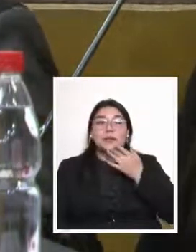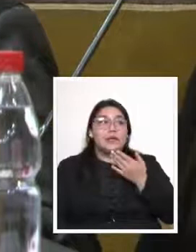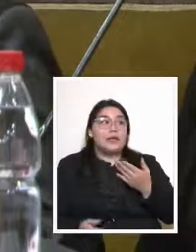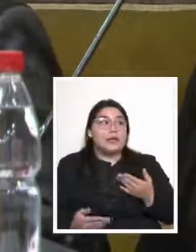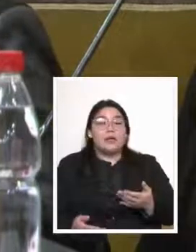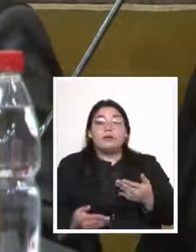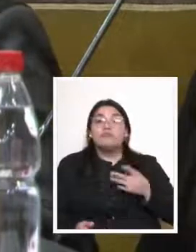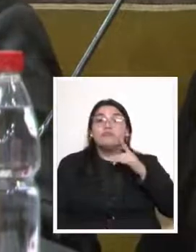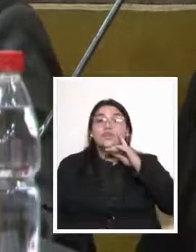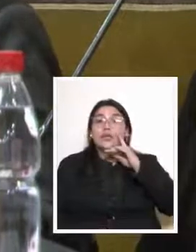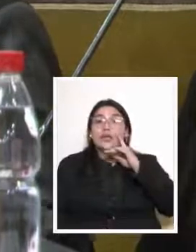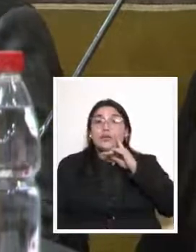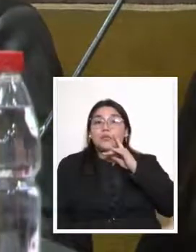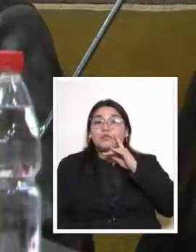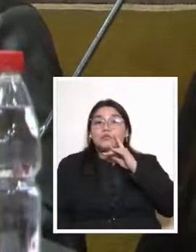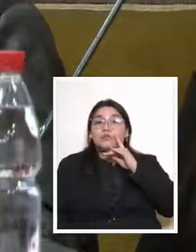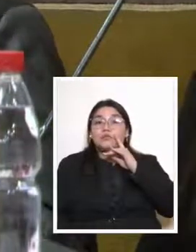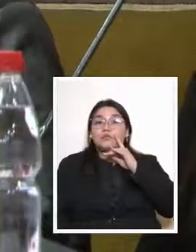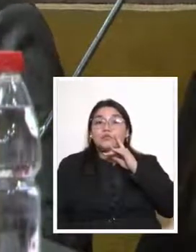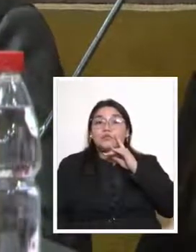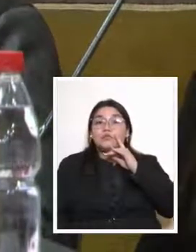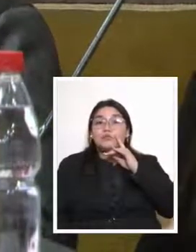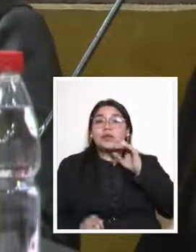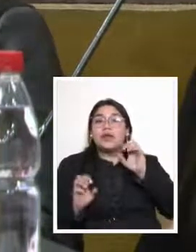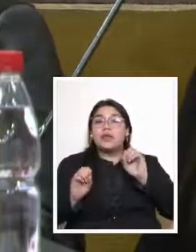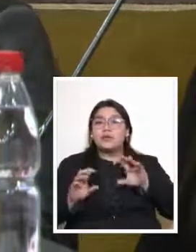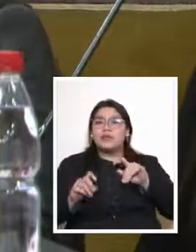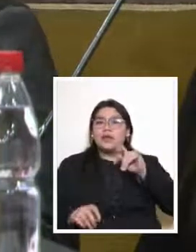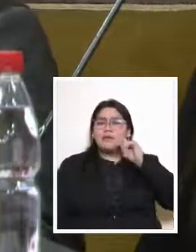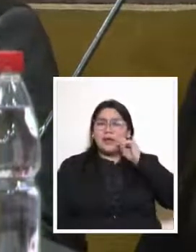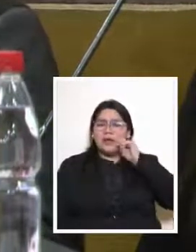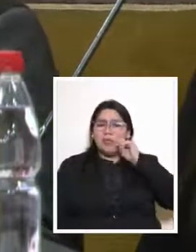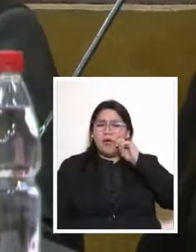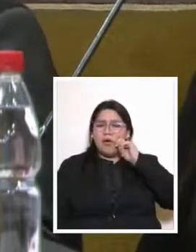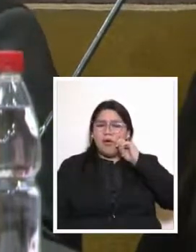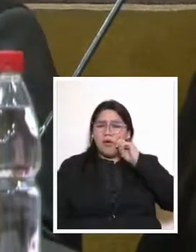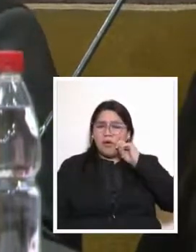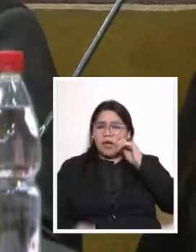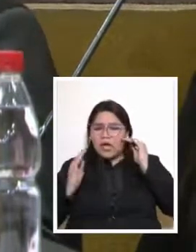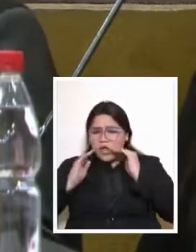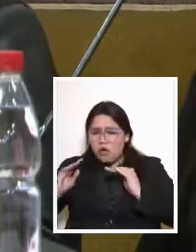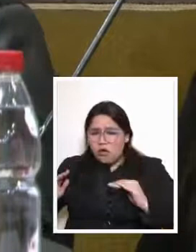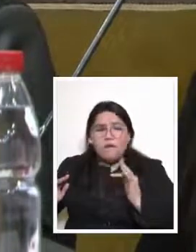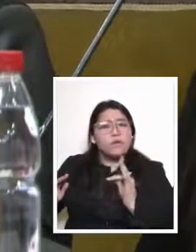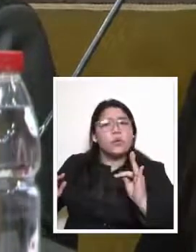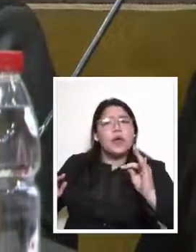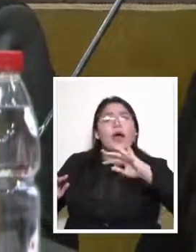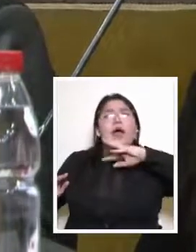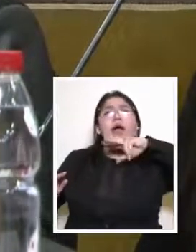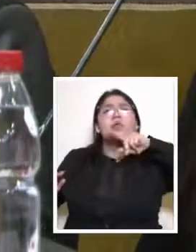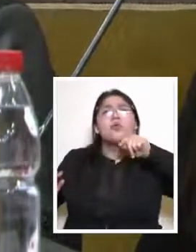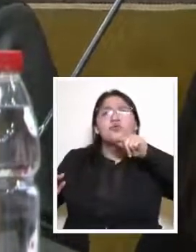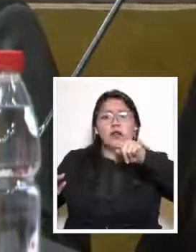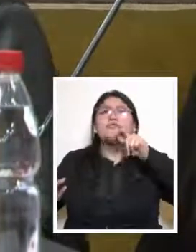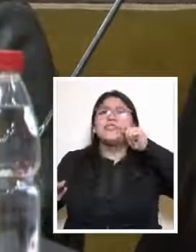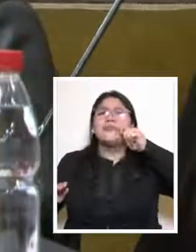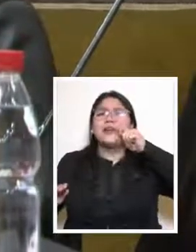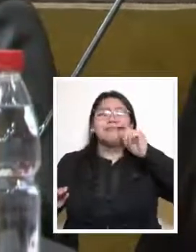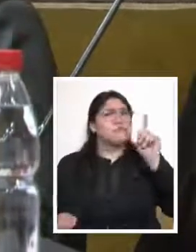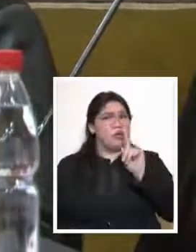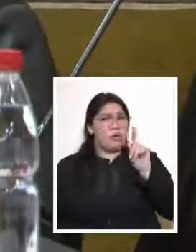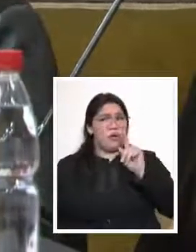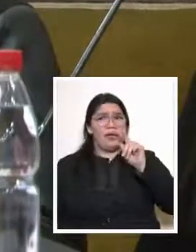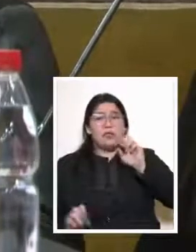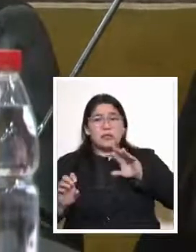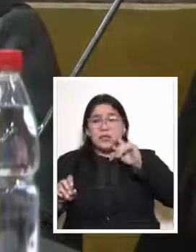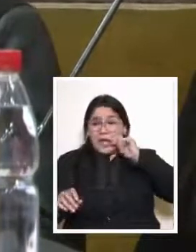por ejemplo, la educación como la formación de los adultos del mañana. Hoy día tenemos que entender la educación como la educación de niños. Entonces,